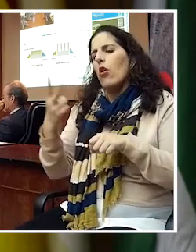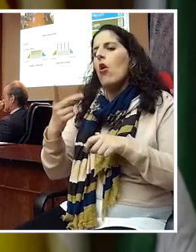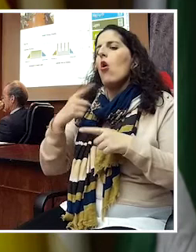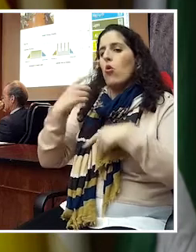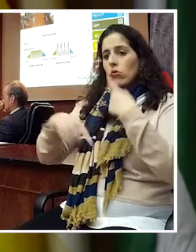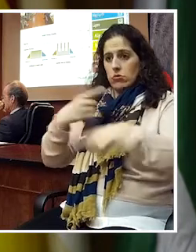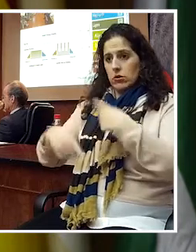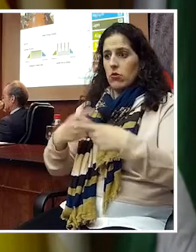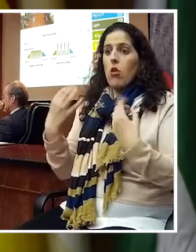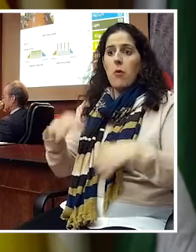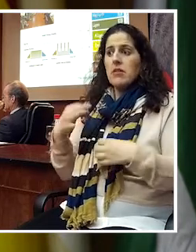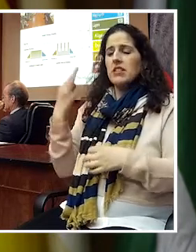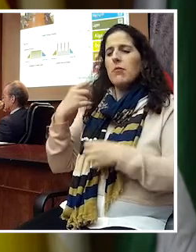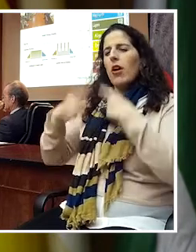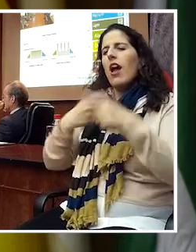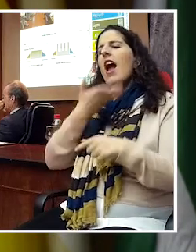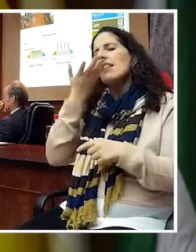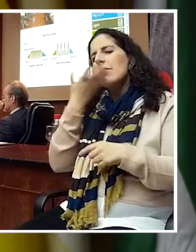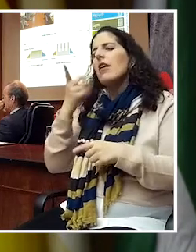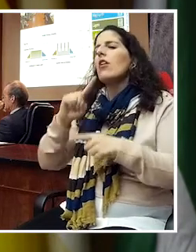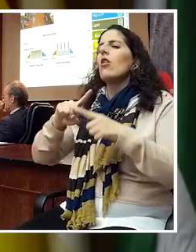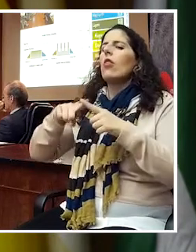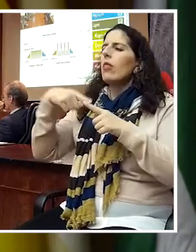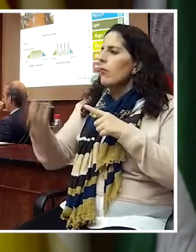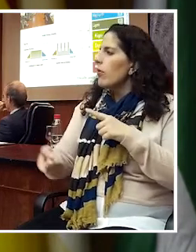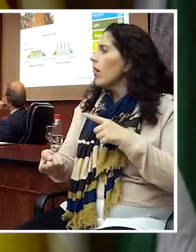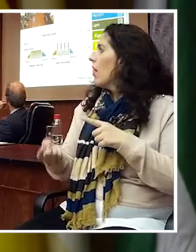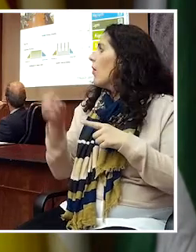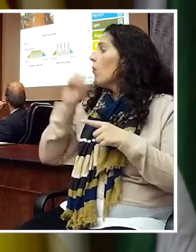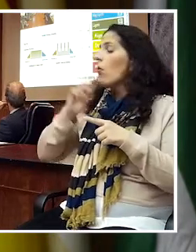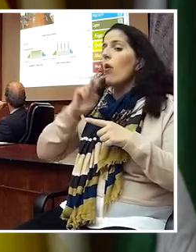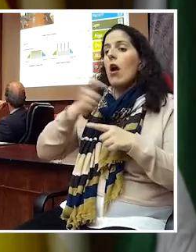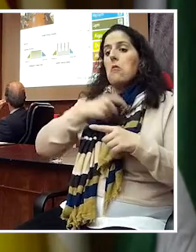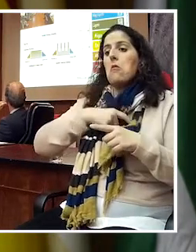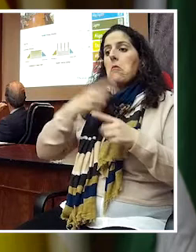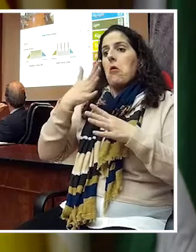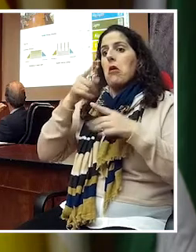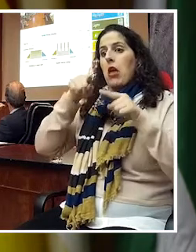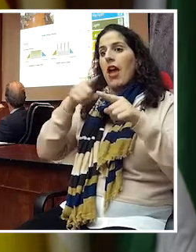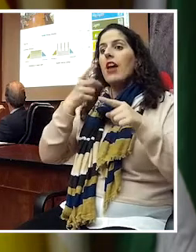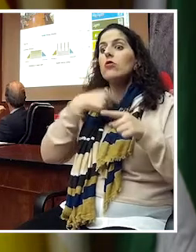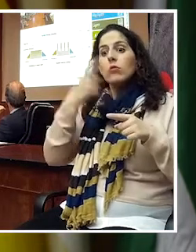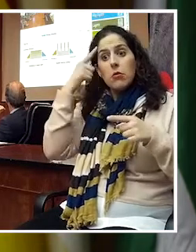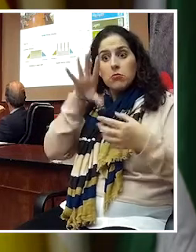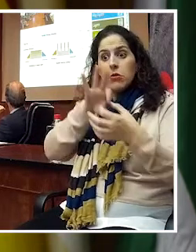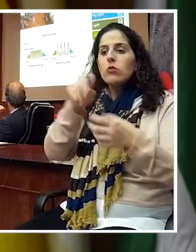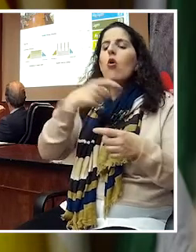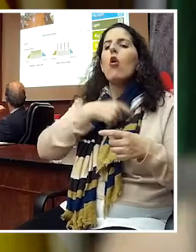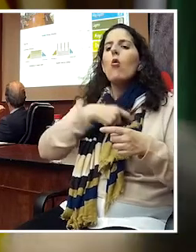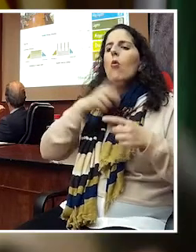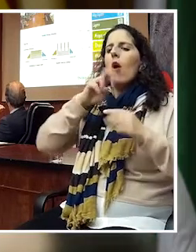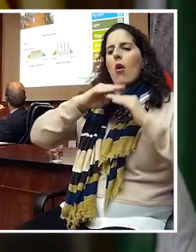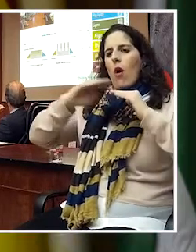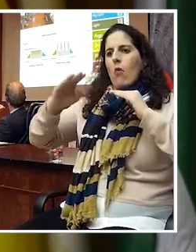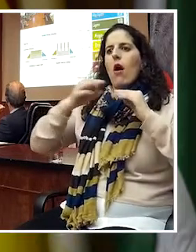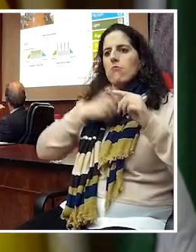que se ha realizado clásicamente, que tras un calentamiento nos acercamos a la frecuencia cardíaca objetivo y la mantenemos de forma constante hasta